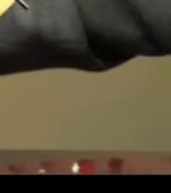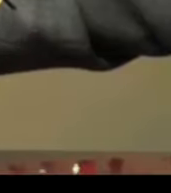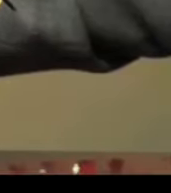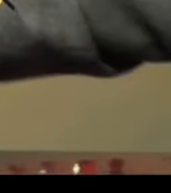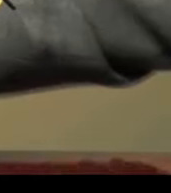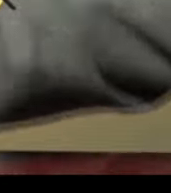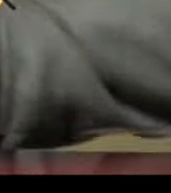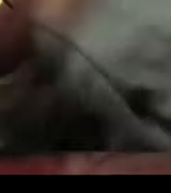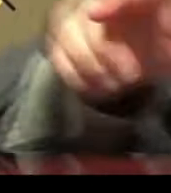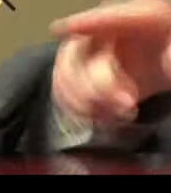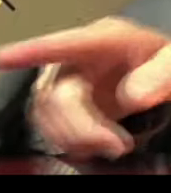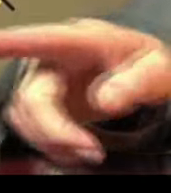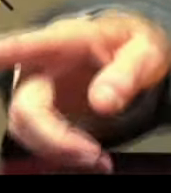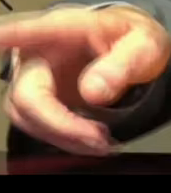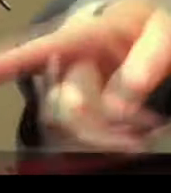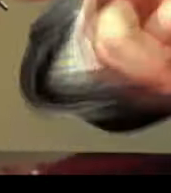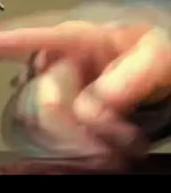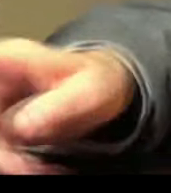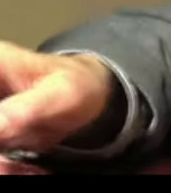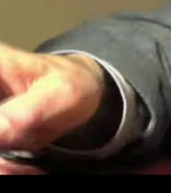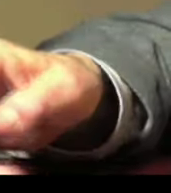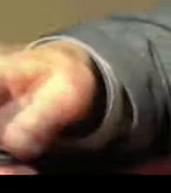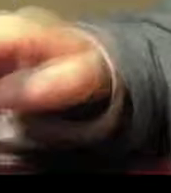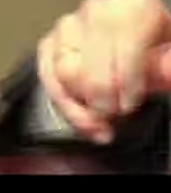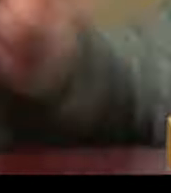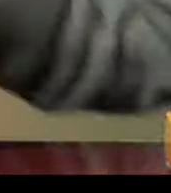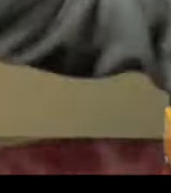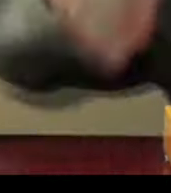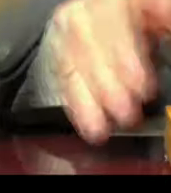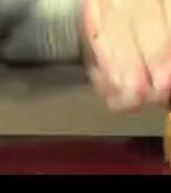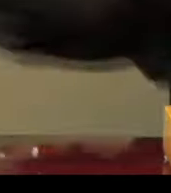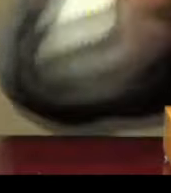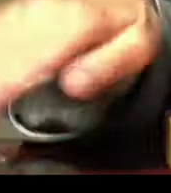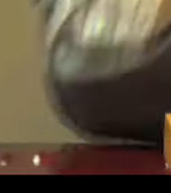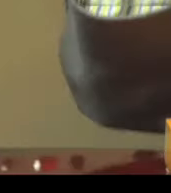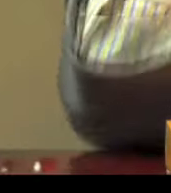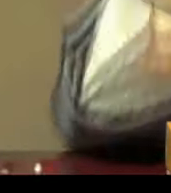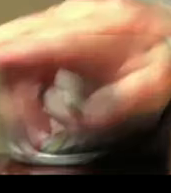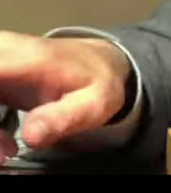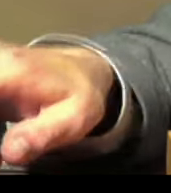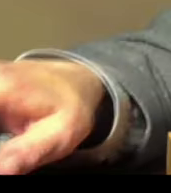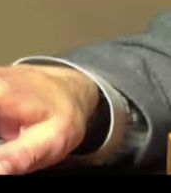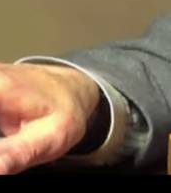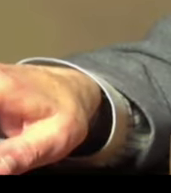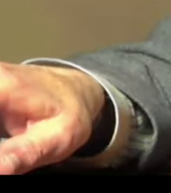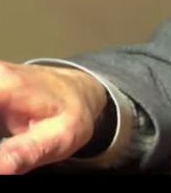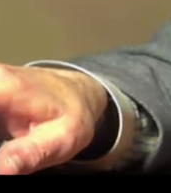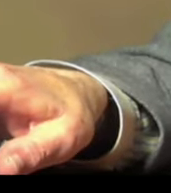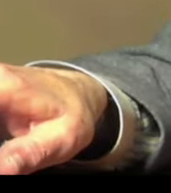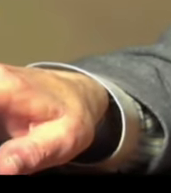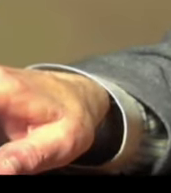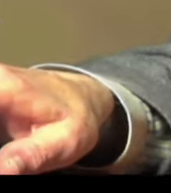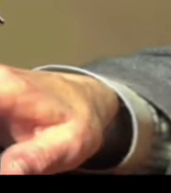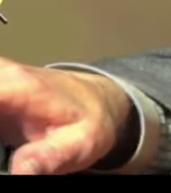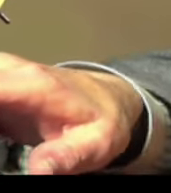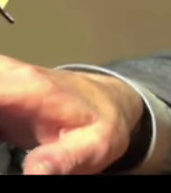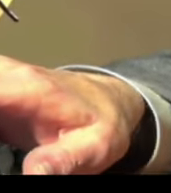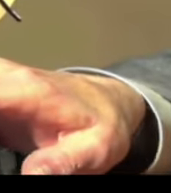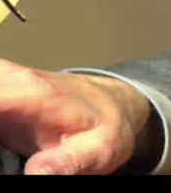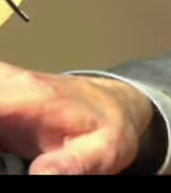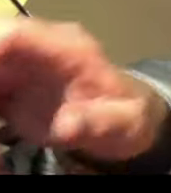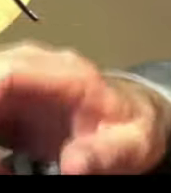juegos de electroimanes mueven una pieza, es decir, basculan y entonces sube la pieza, una pieza aquí